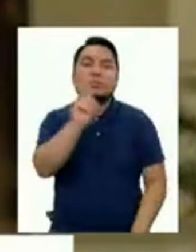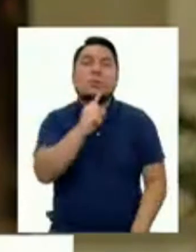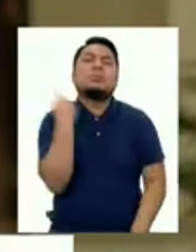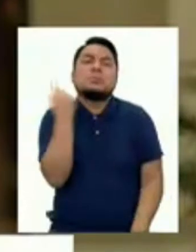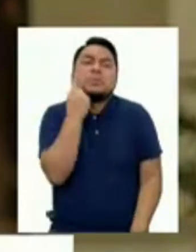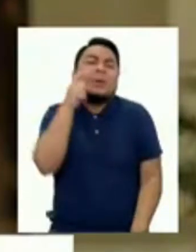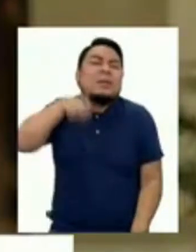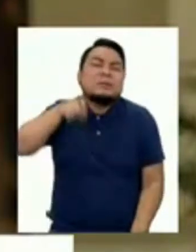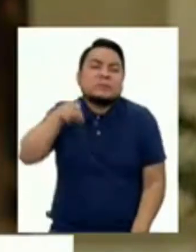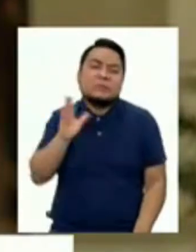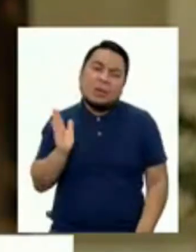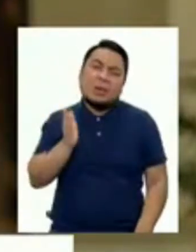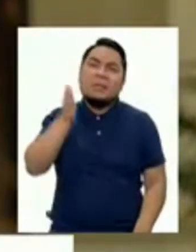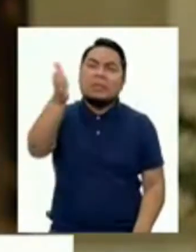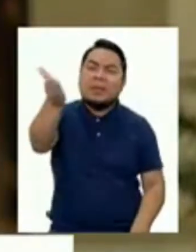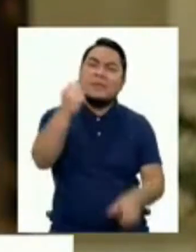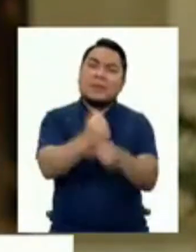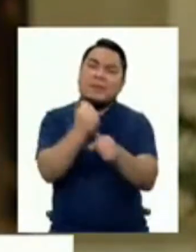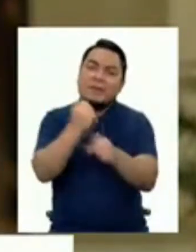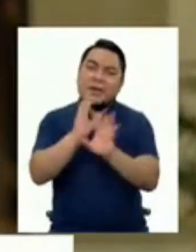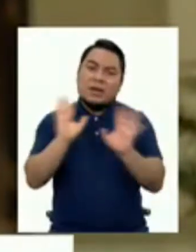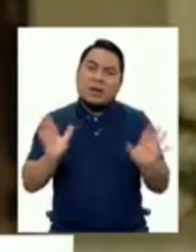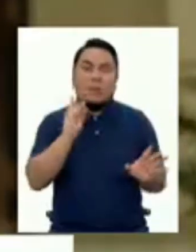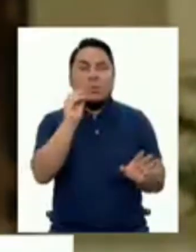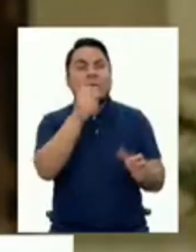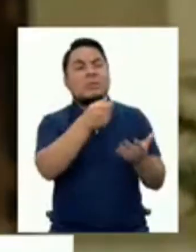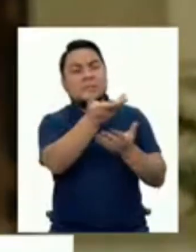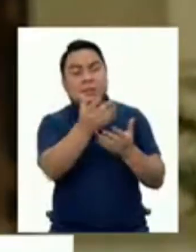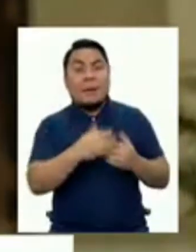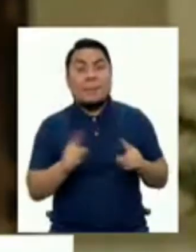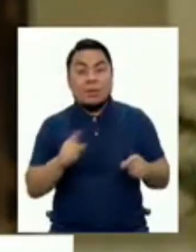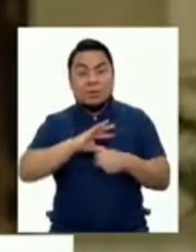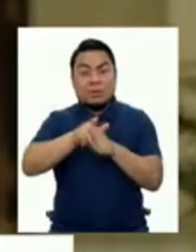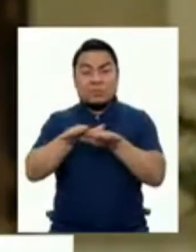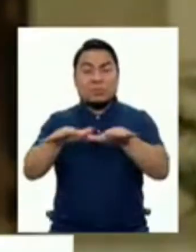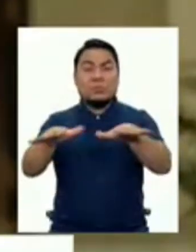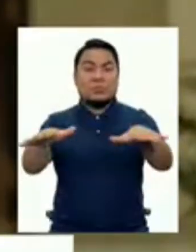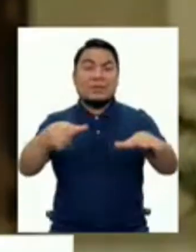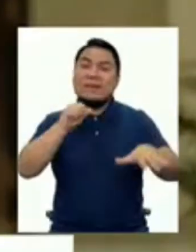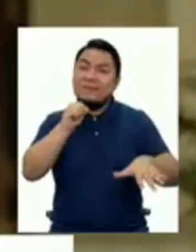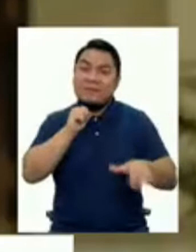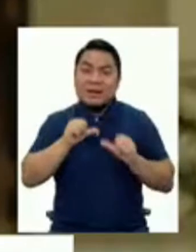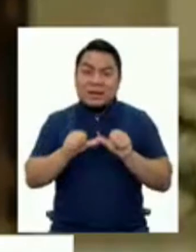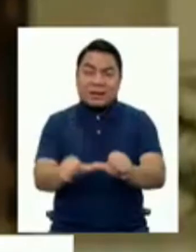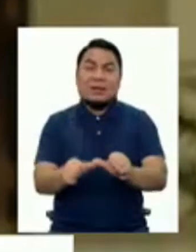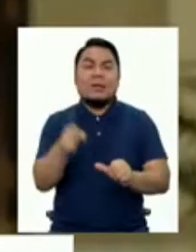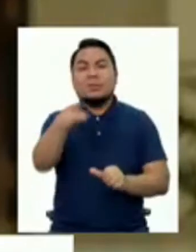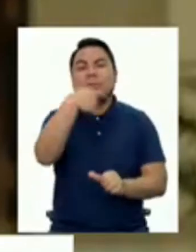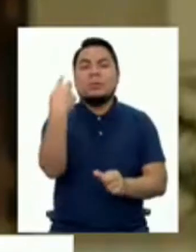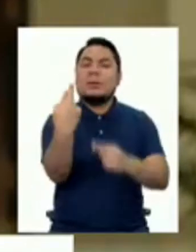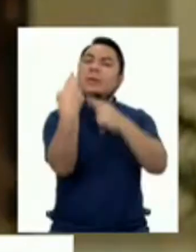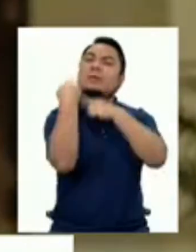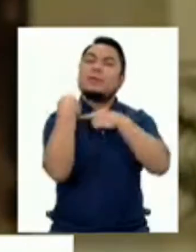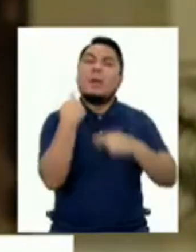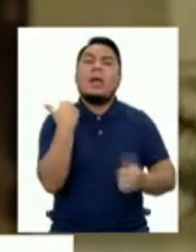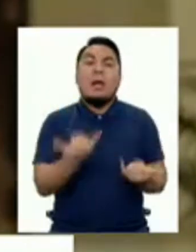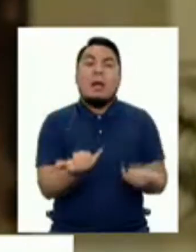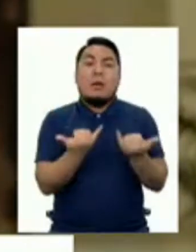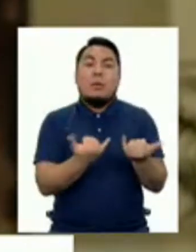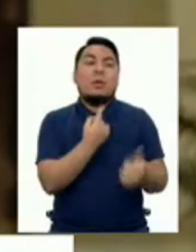necesidad. Pero como el virus sigue circulando, tenemos que ser responsables y cuidarnos